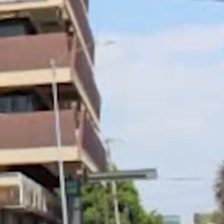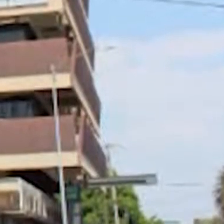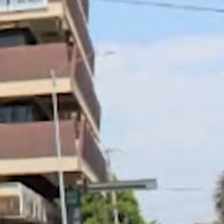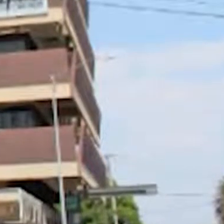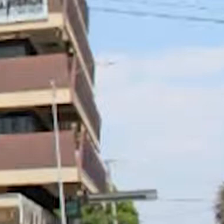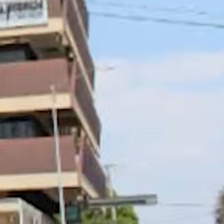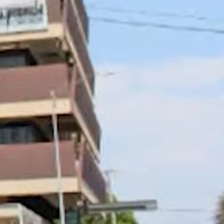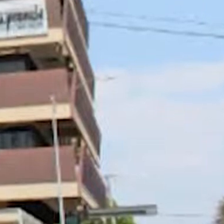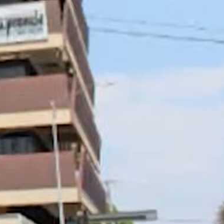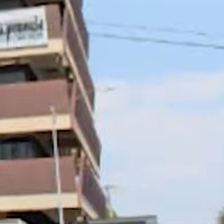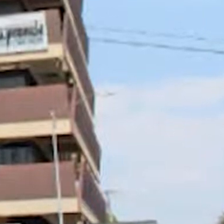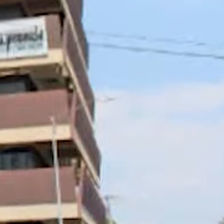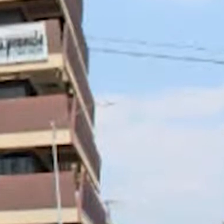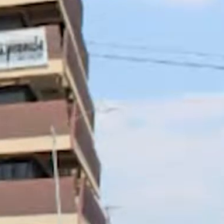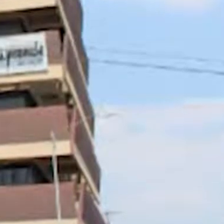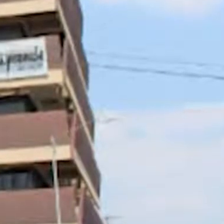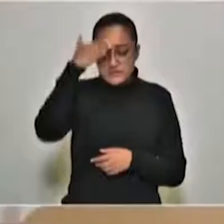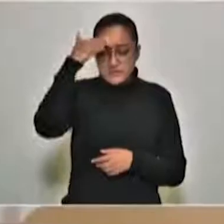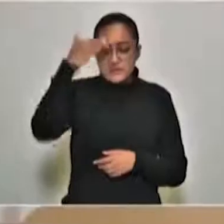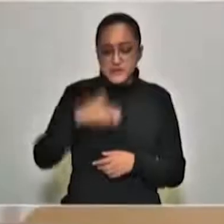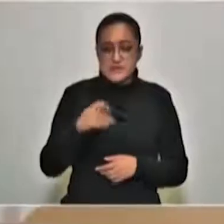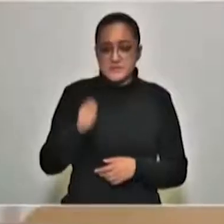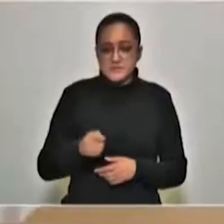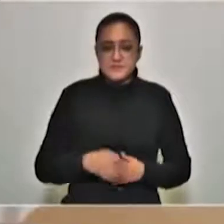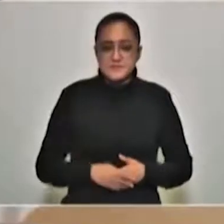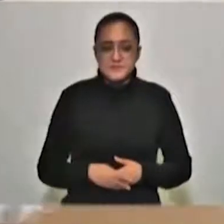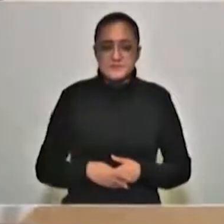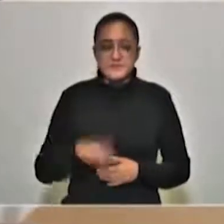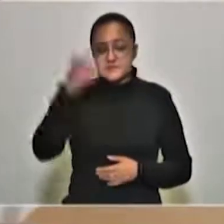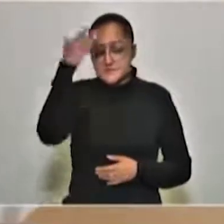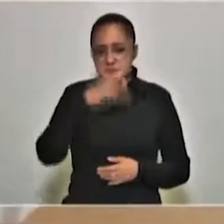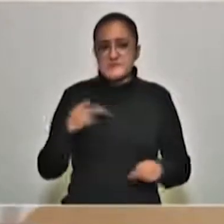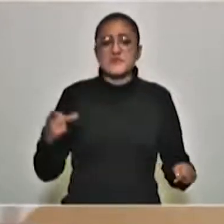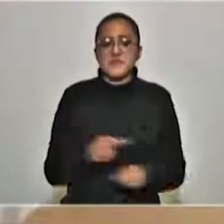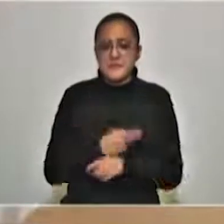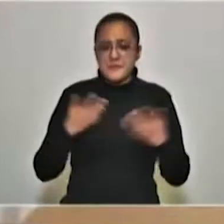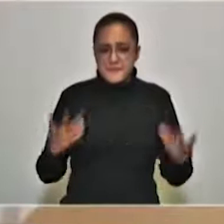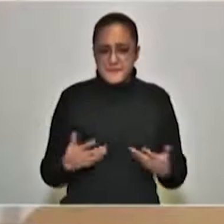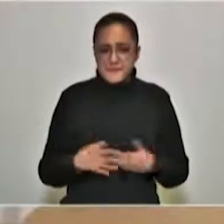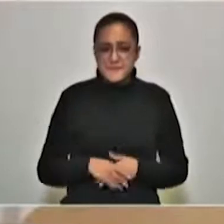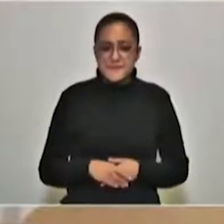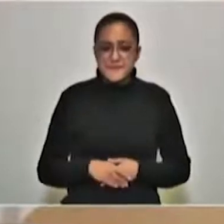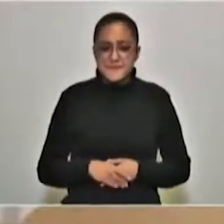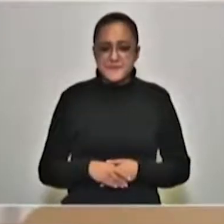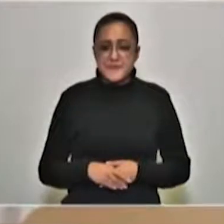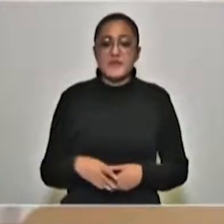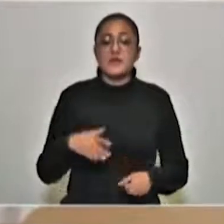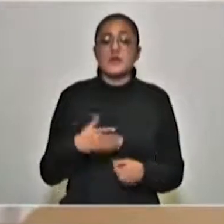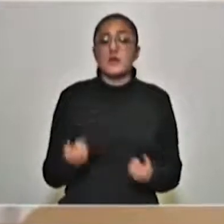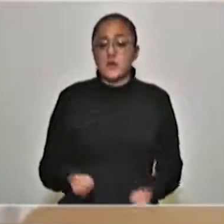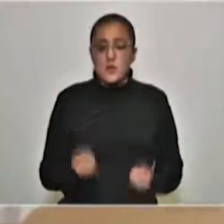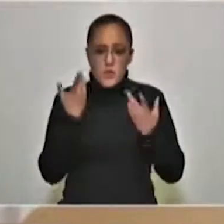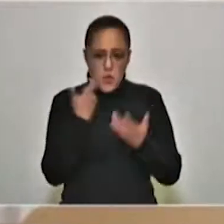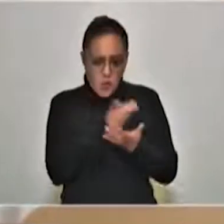conocían la situación e intentaron hacer acuerdos y supieron de qué se trataba y de cuánto fueron las